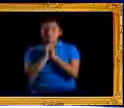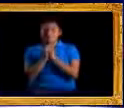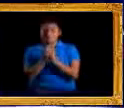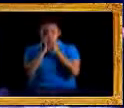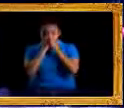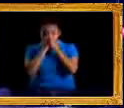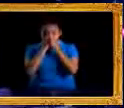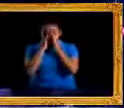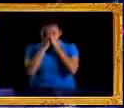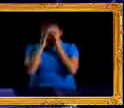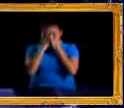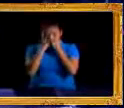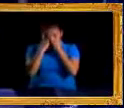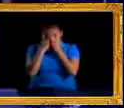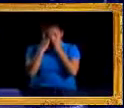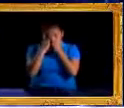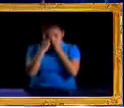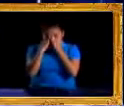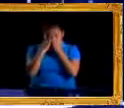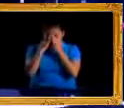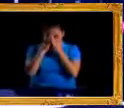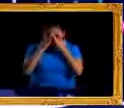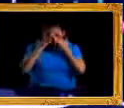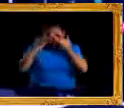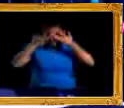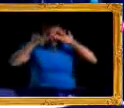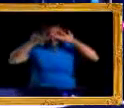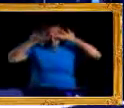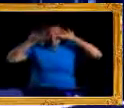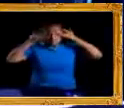pie? Póngase de pie.